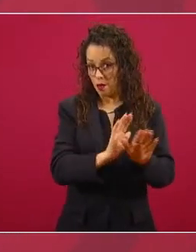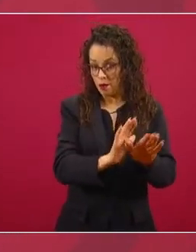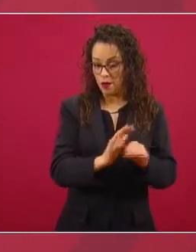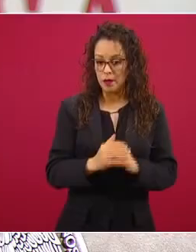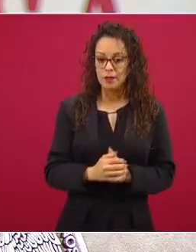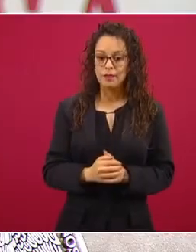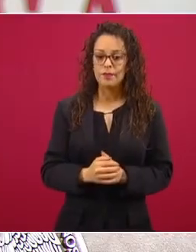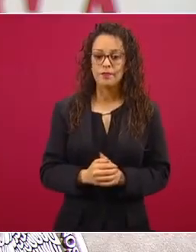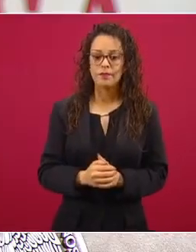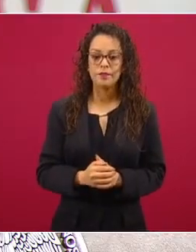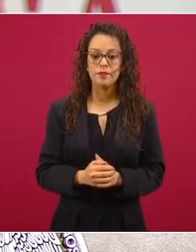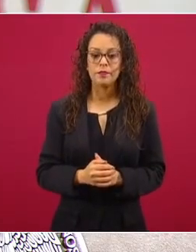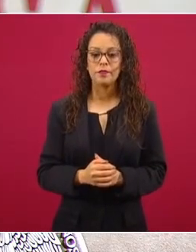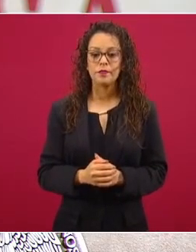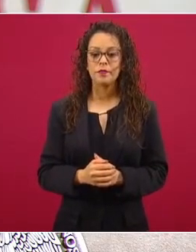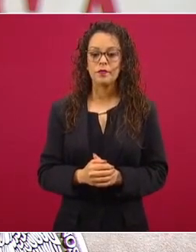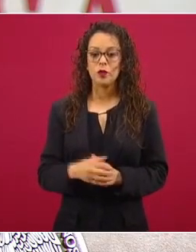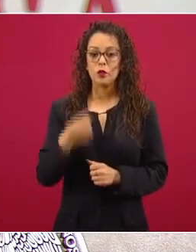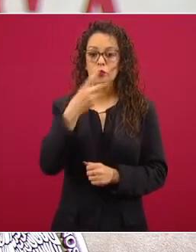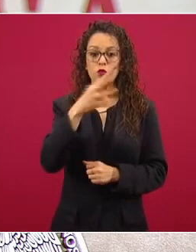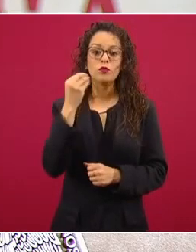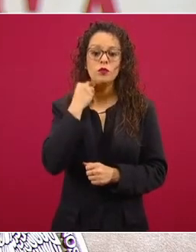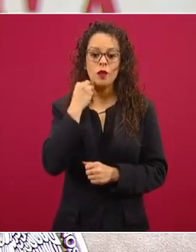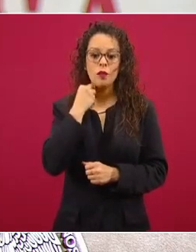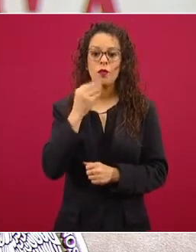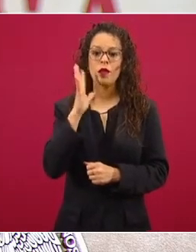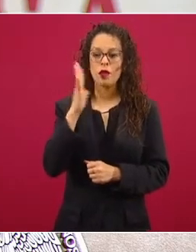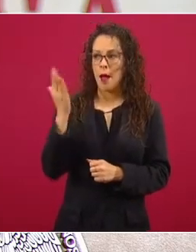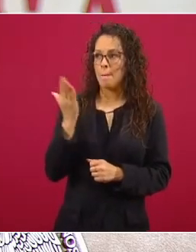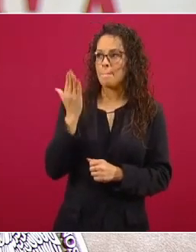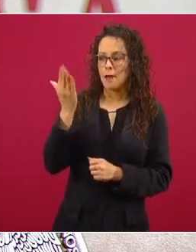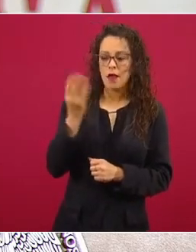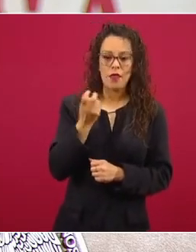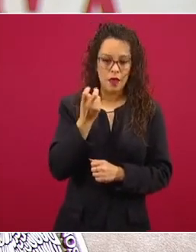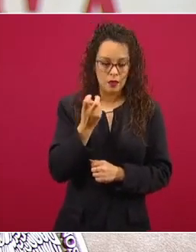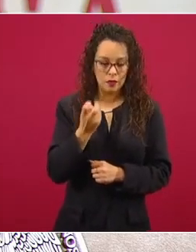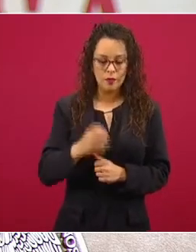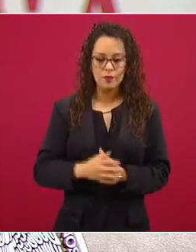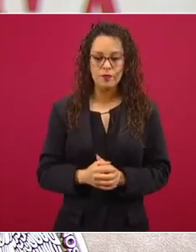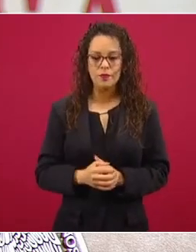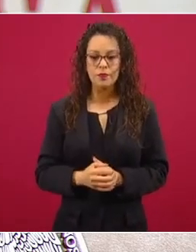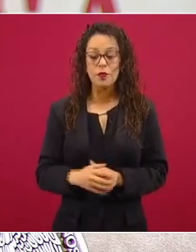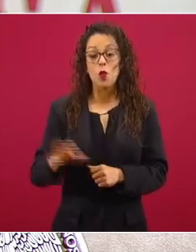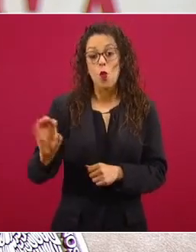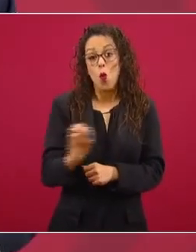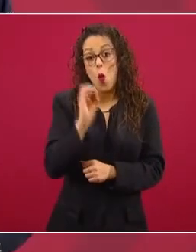están solicitando sus abogados, o